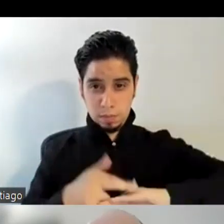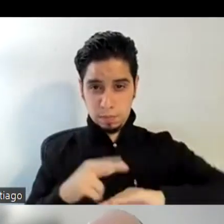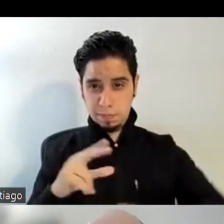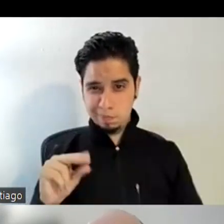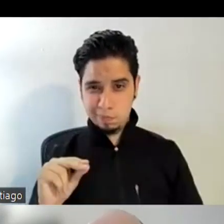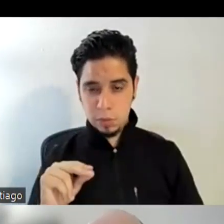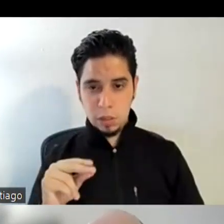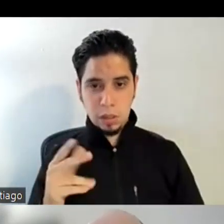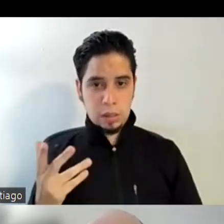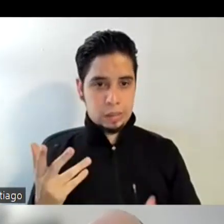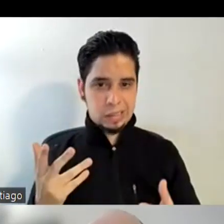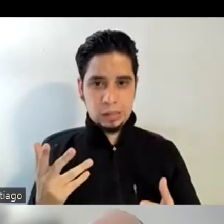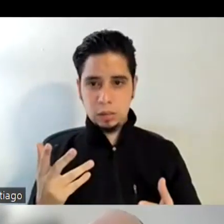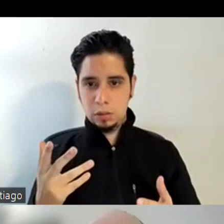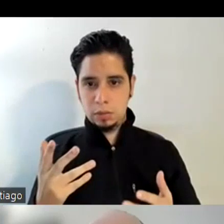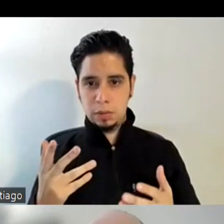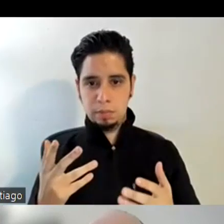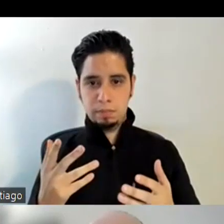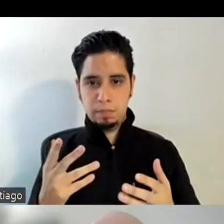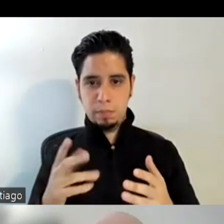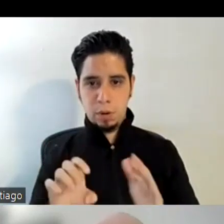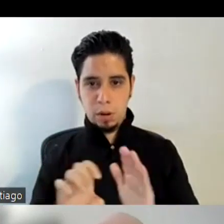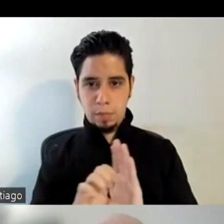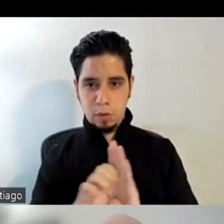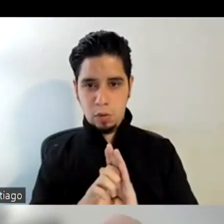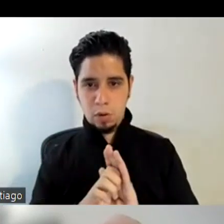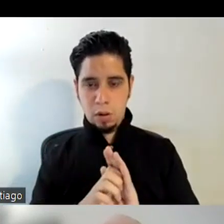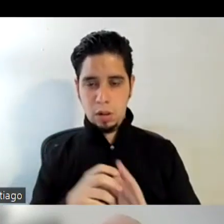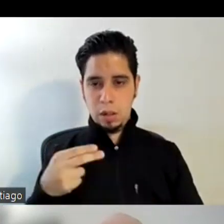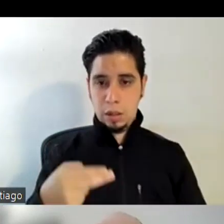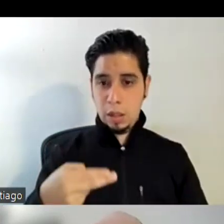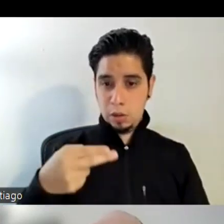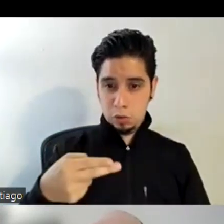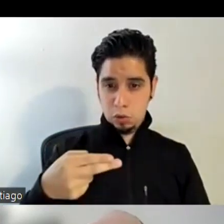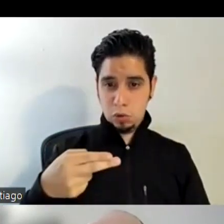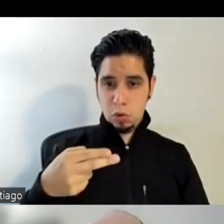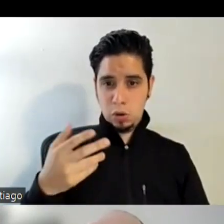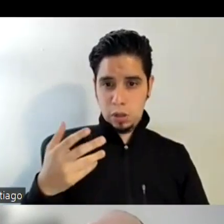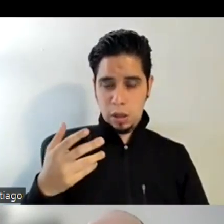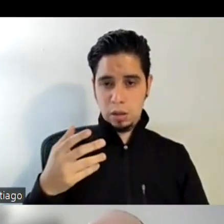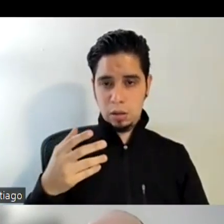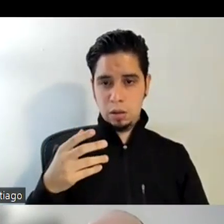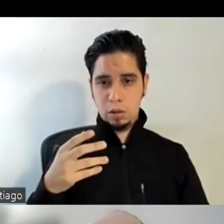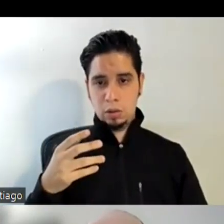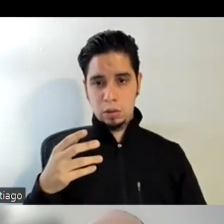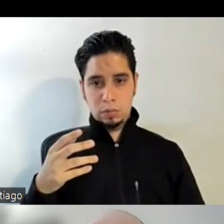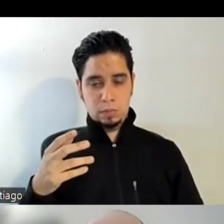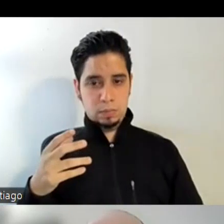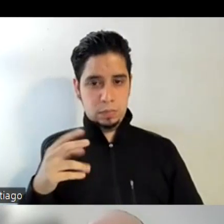gusta necesariamente contemporaneizar la historia. Para mí eso un poco empequeñece la historia. Okay. Yo la mantengo en